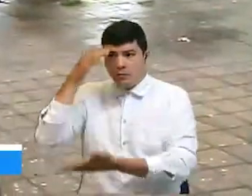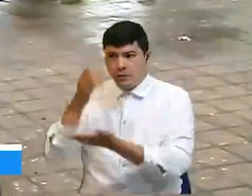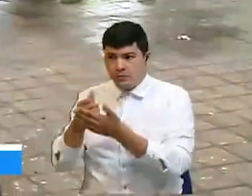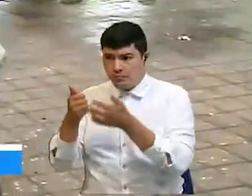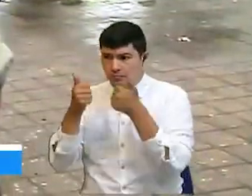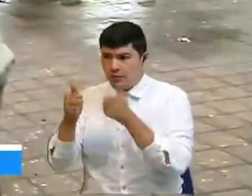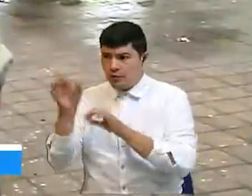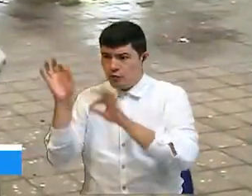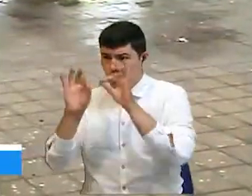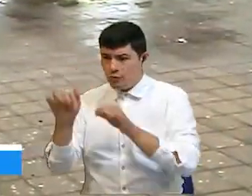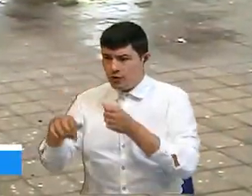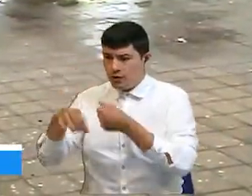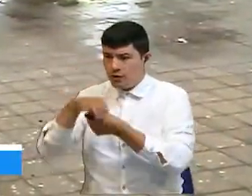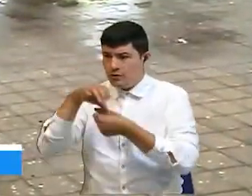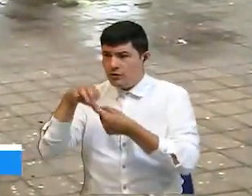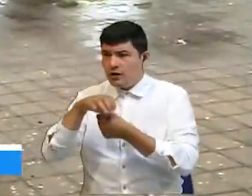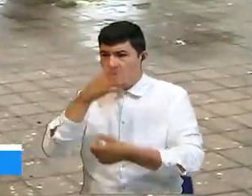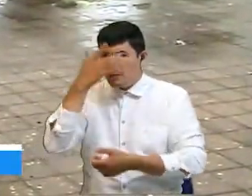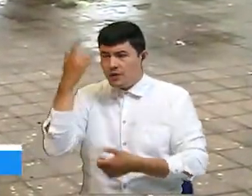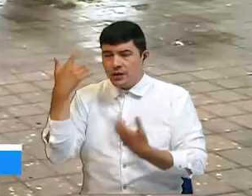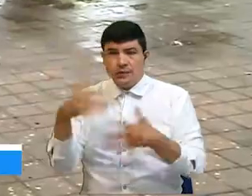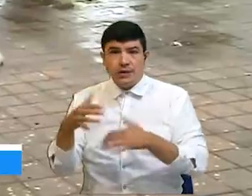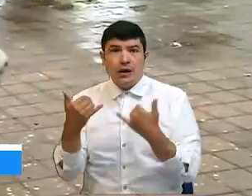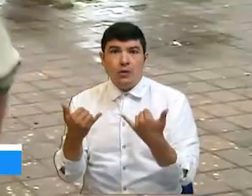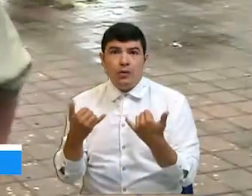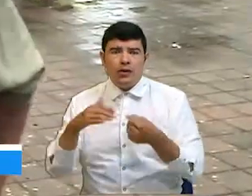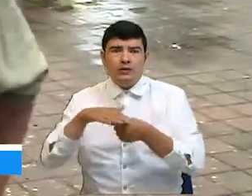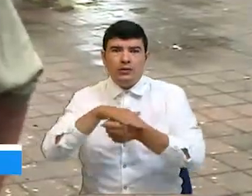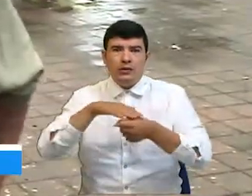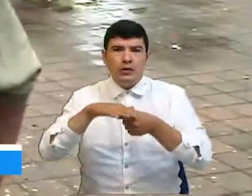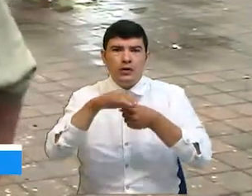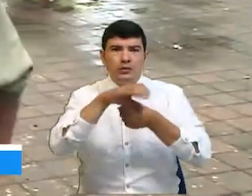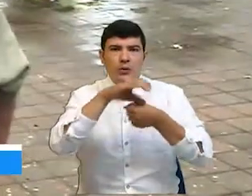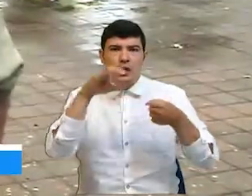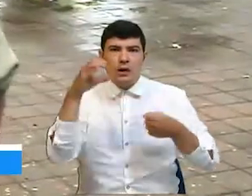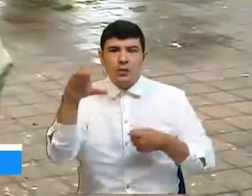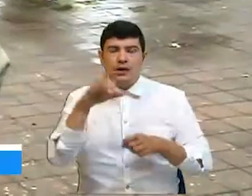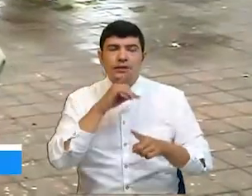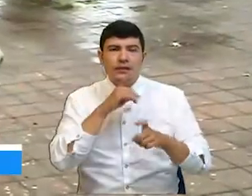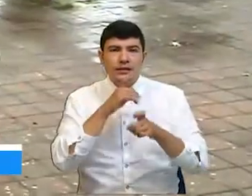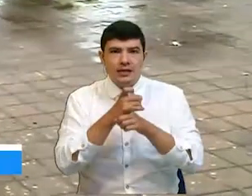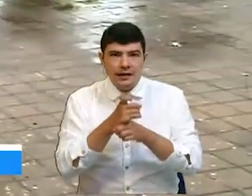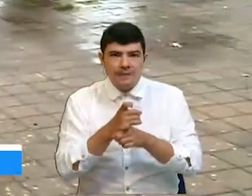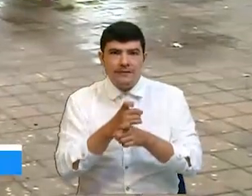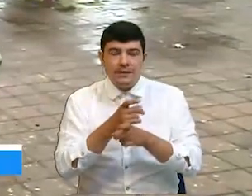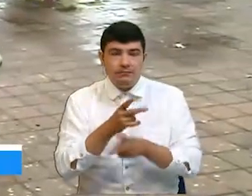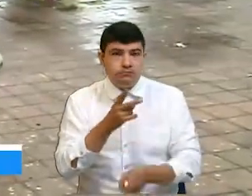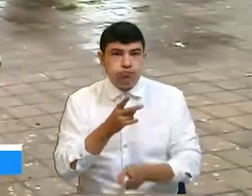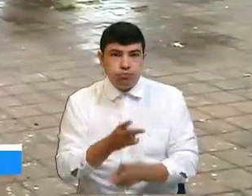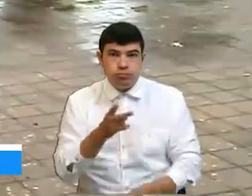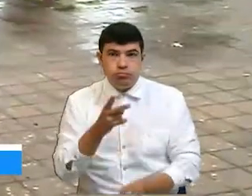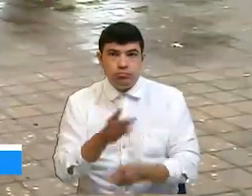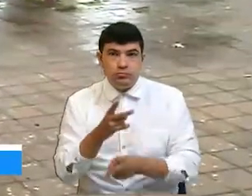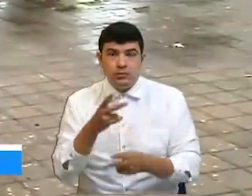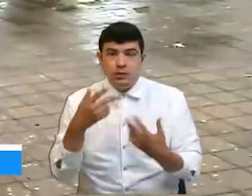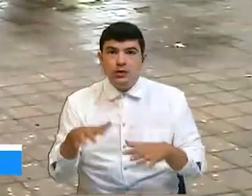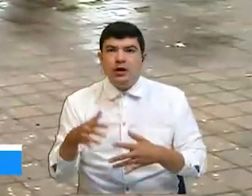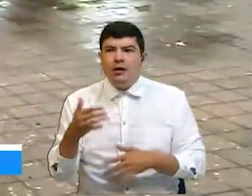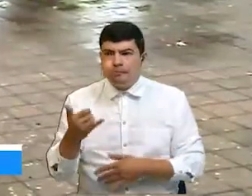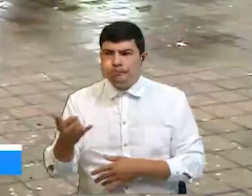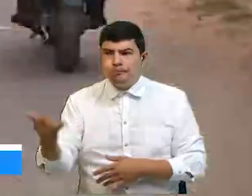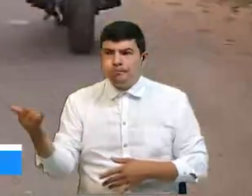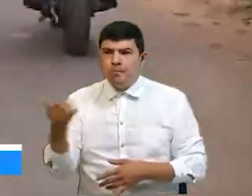más orden en la ciudad porque cómo está la situación ahorita y esto está pero entrega ya más